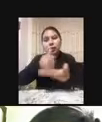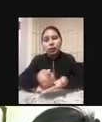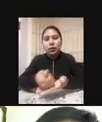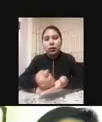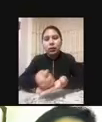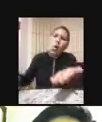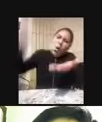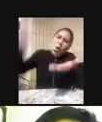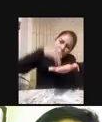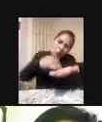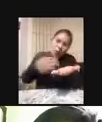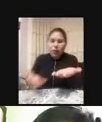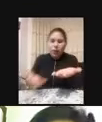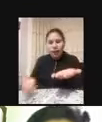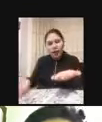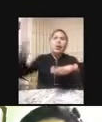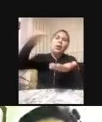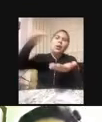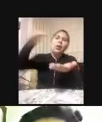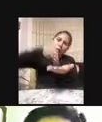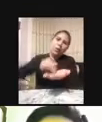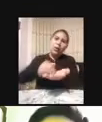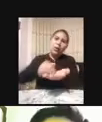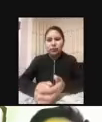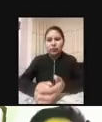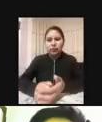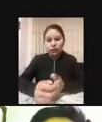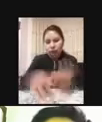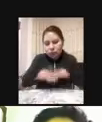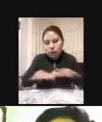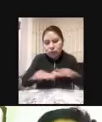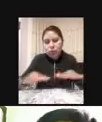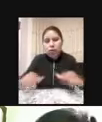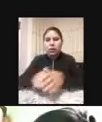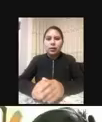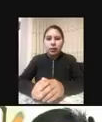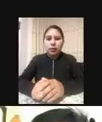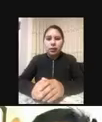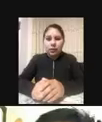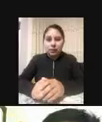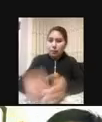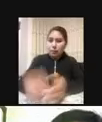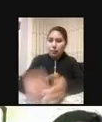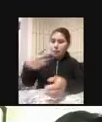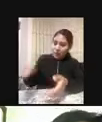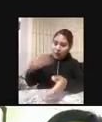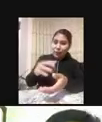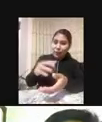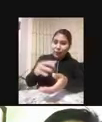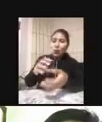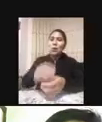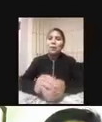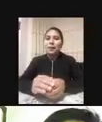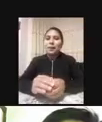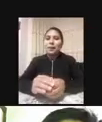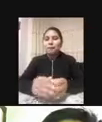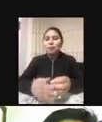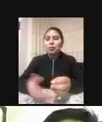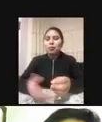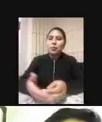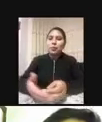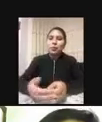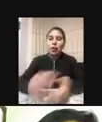repitiéndole todo el rato lo mismo a nuestros niños. Si yo le digo, Pepito, mira, una manzana, le tengo que decir todos los días para